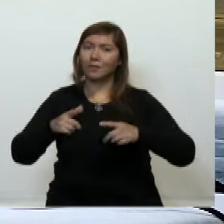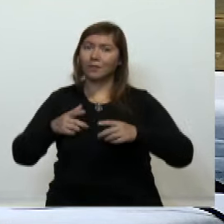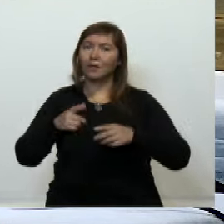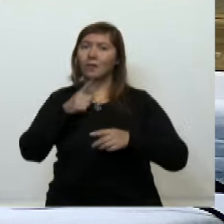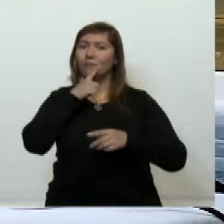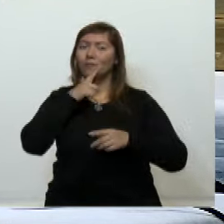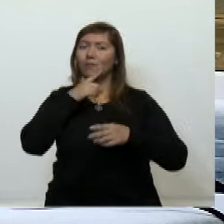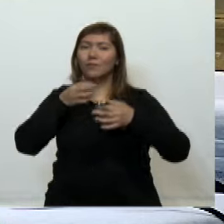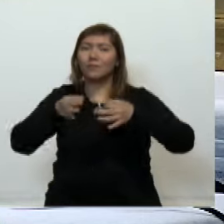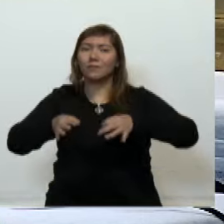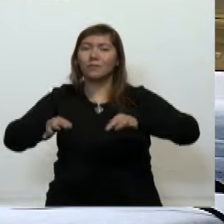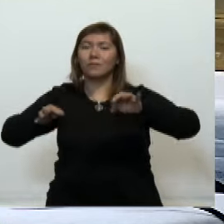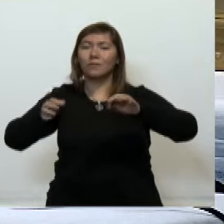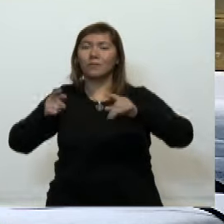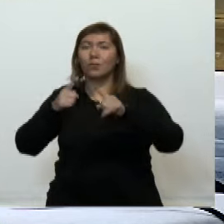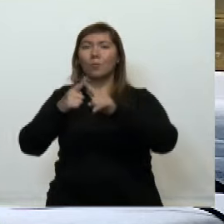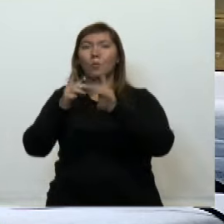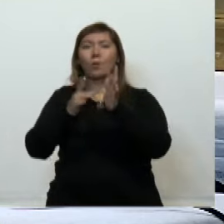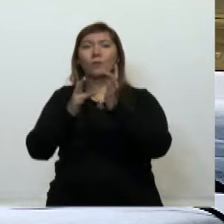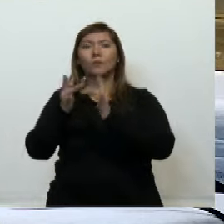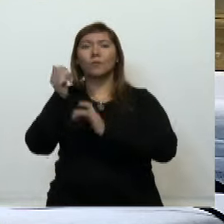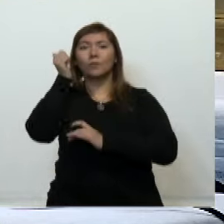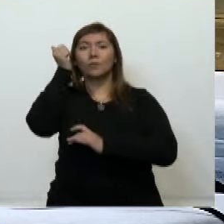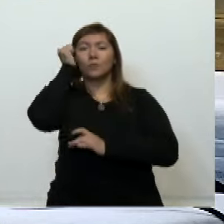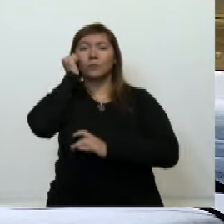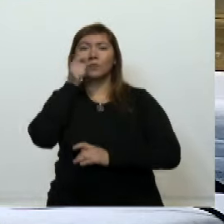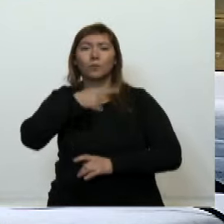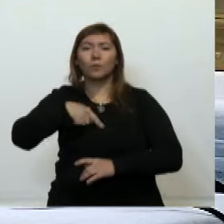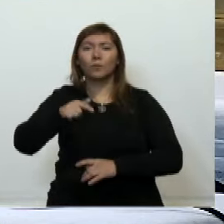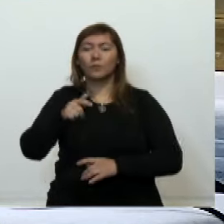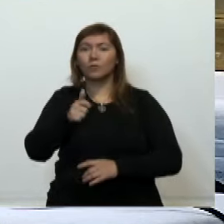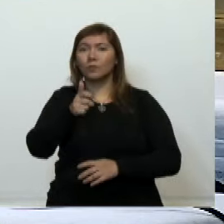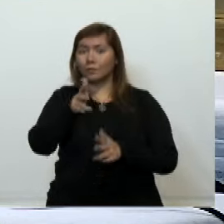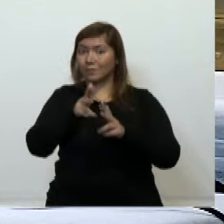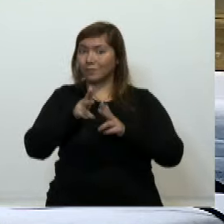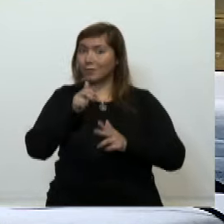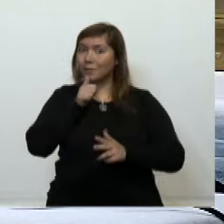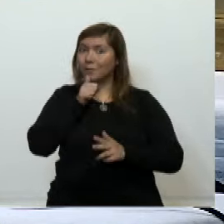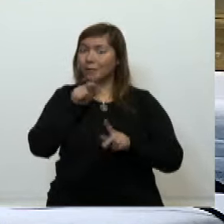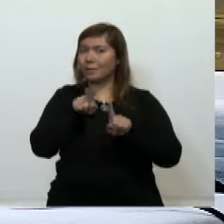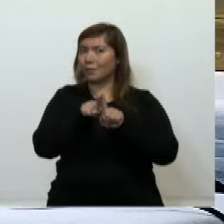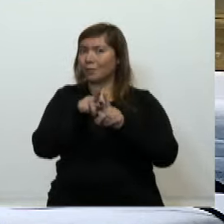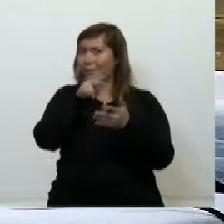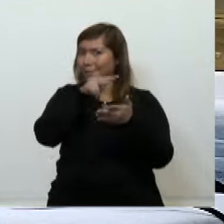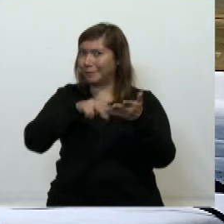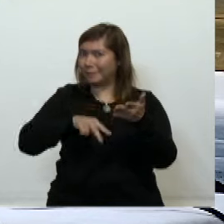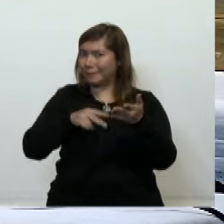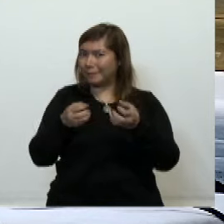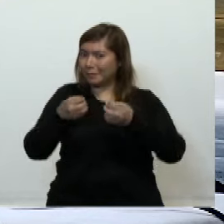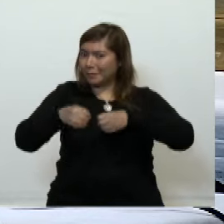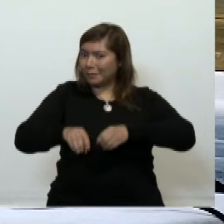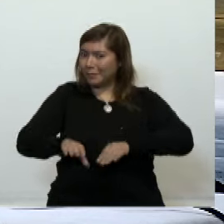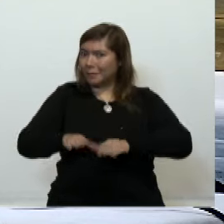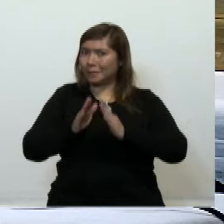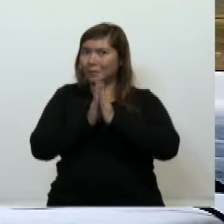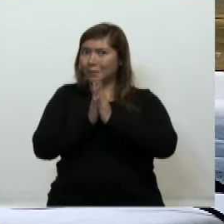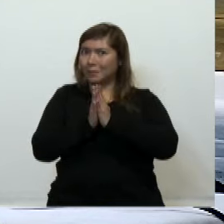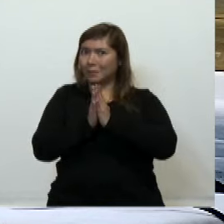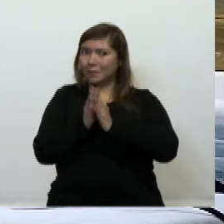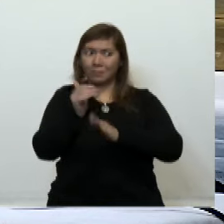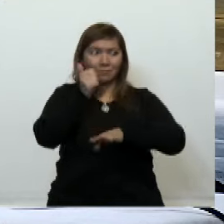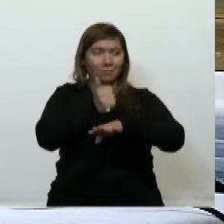Por Jesucristo nuestro Señor. Amén. Como nos decían en el guión, y nos lo hemos visto, está aquí junto a